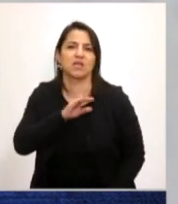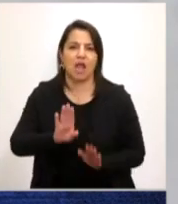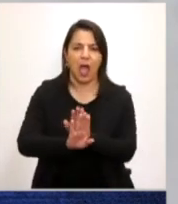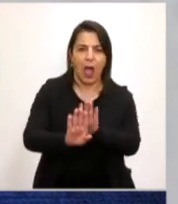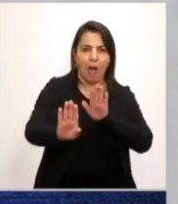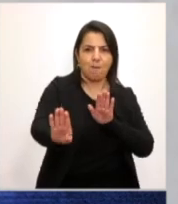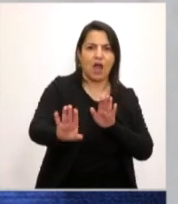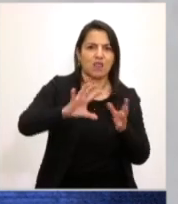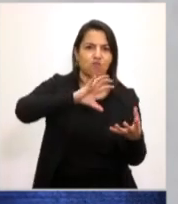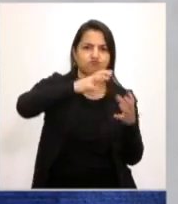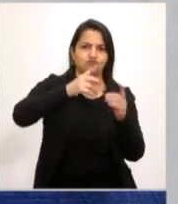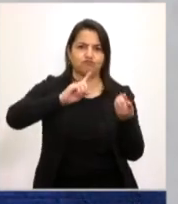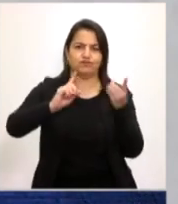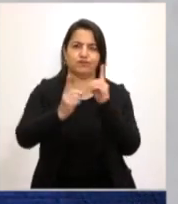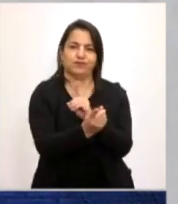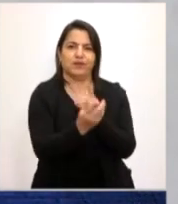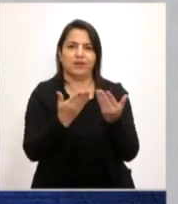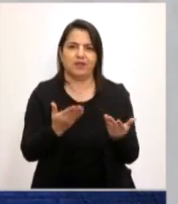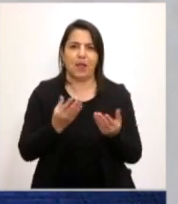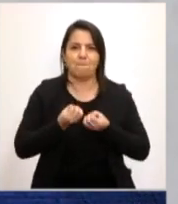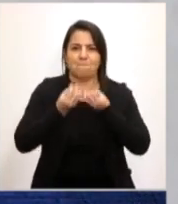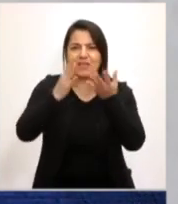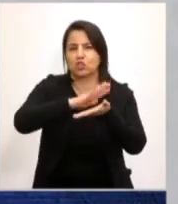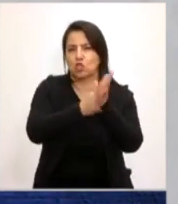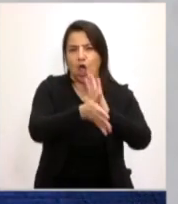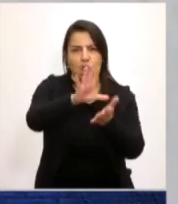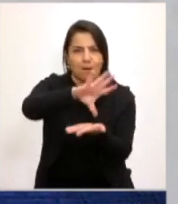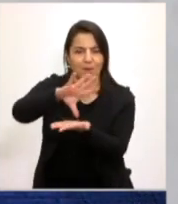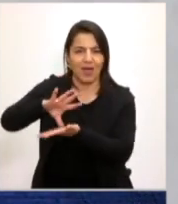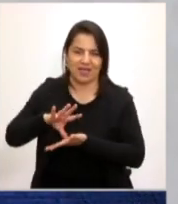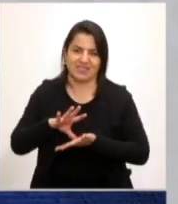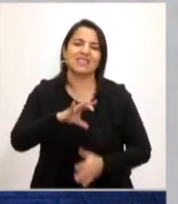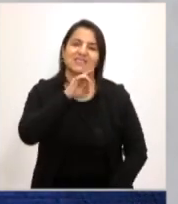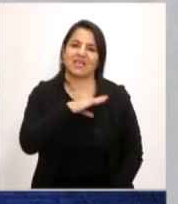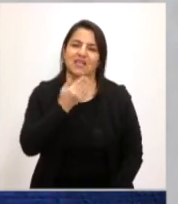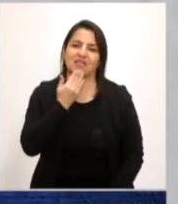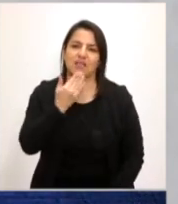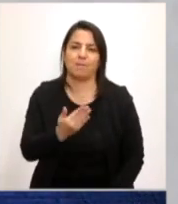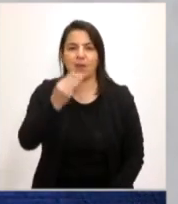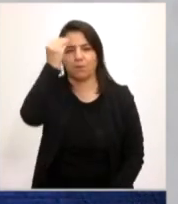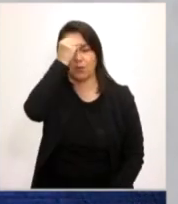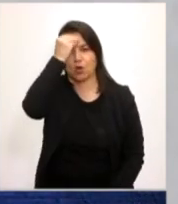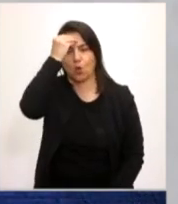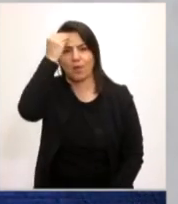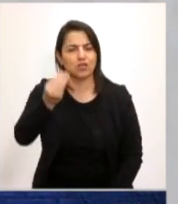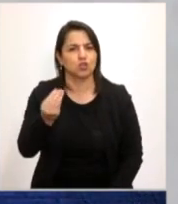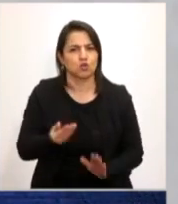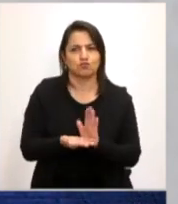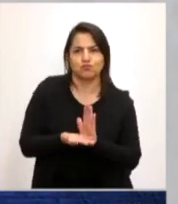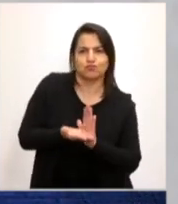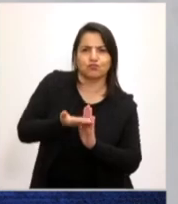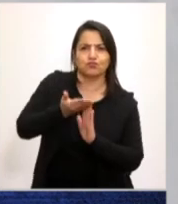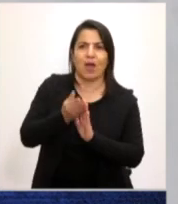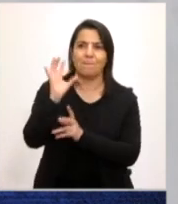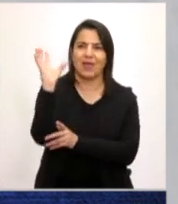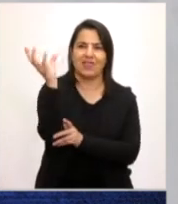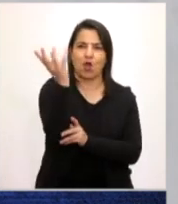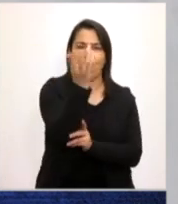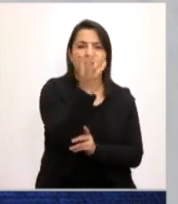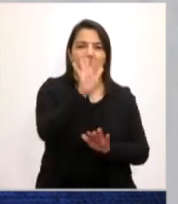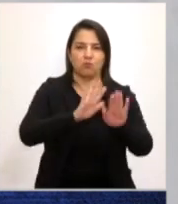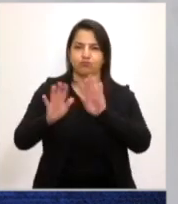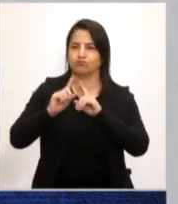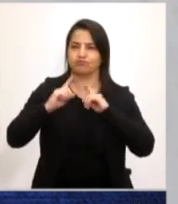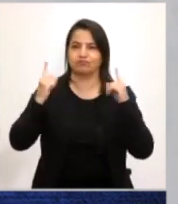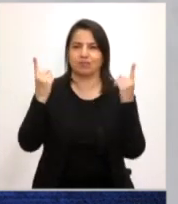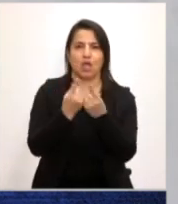tendencias globales que se demandan y expresan en todo el mundo. Existe preocupación creciente por el medio ambiente y nuestro entorno, por el resto de los